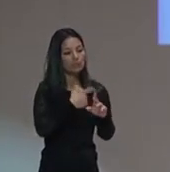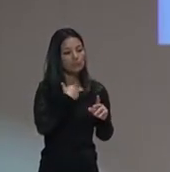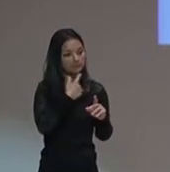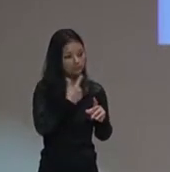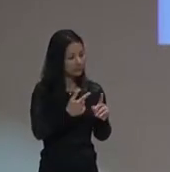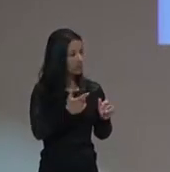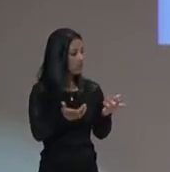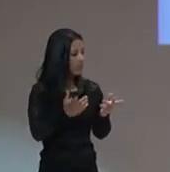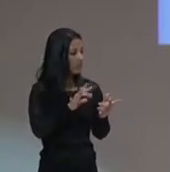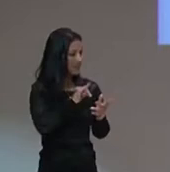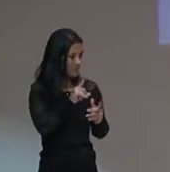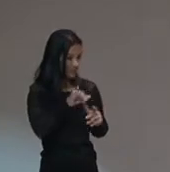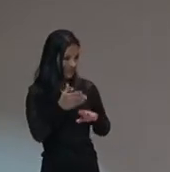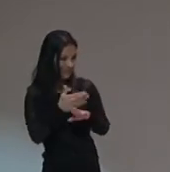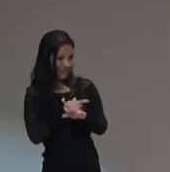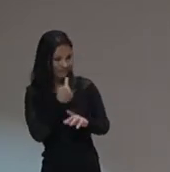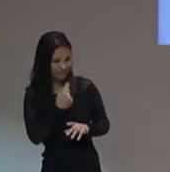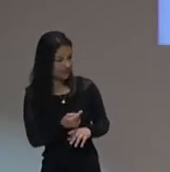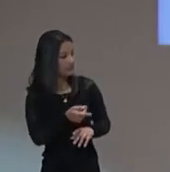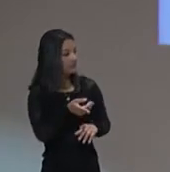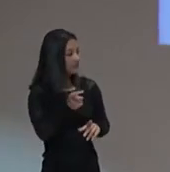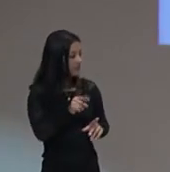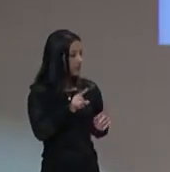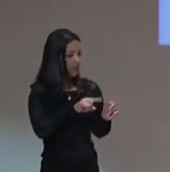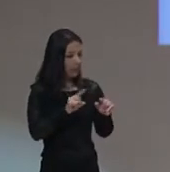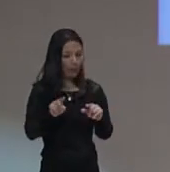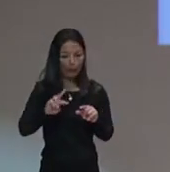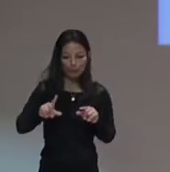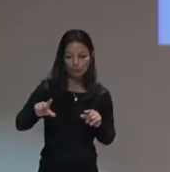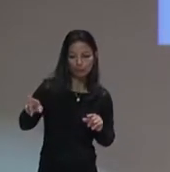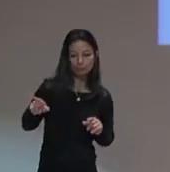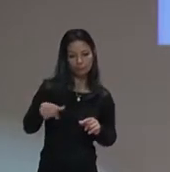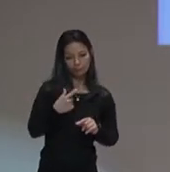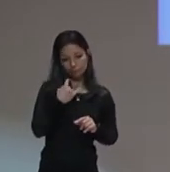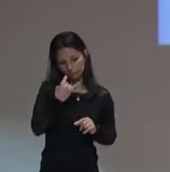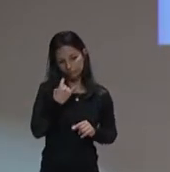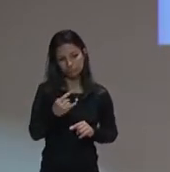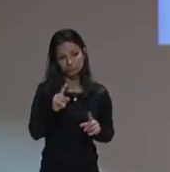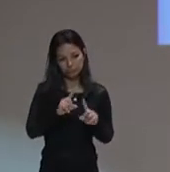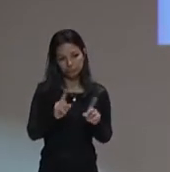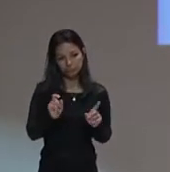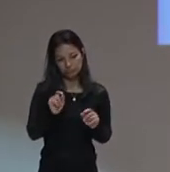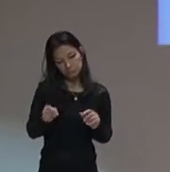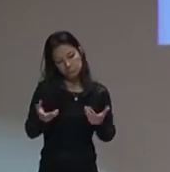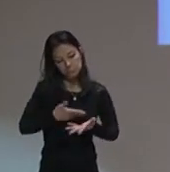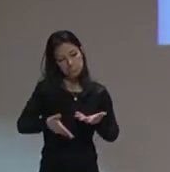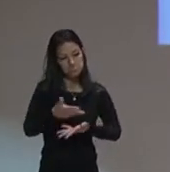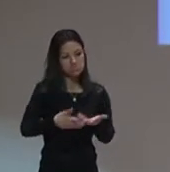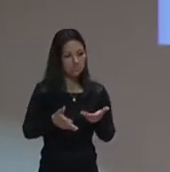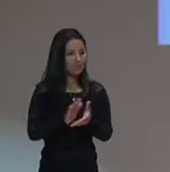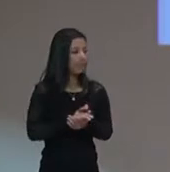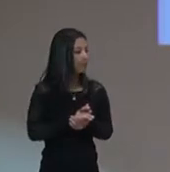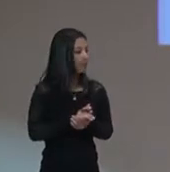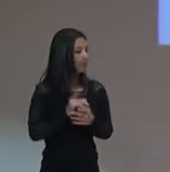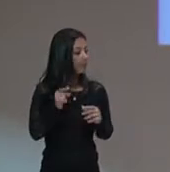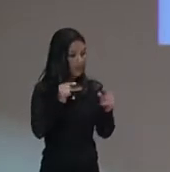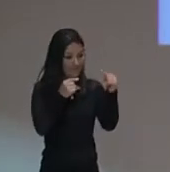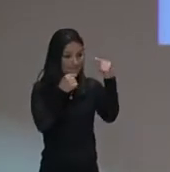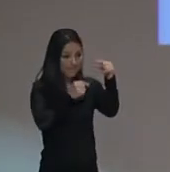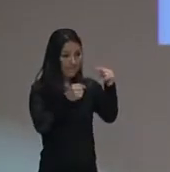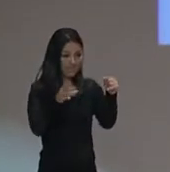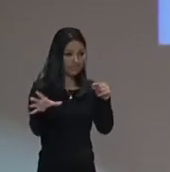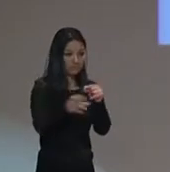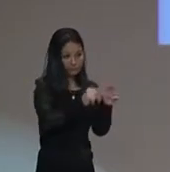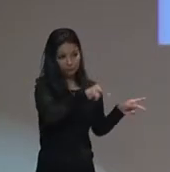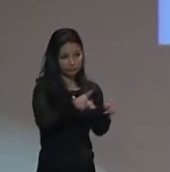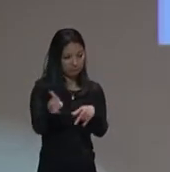entre otras cosas, y hay otras que también me interesa, digamos, de lo que podemos hablar acá. Y este es un párrafo, de hecho, para todo el